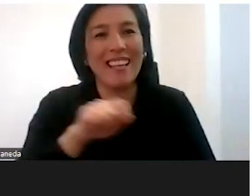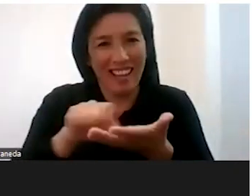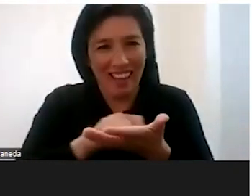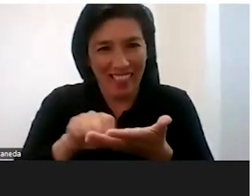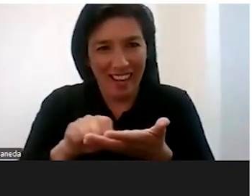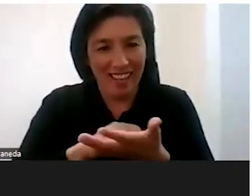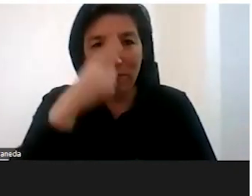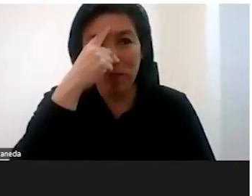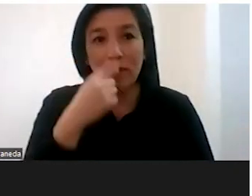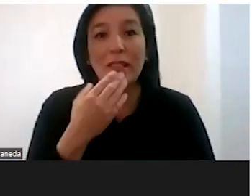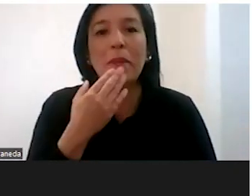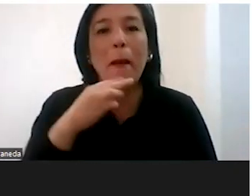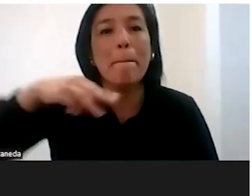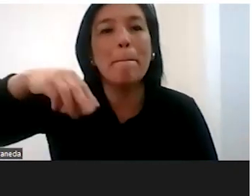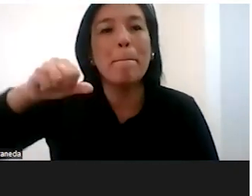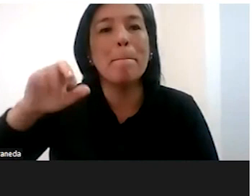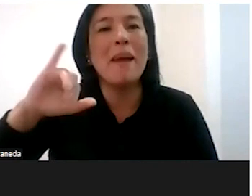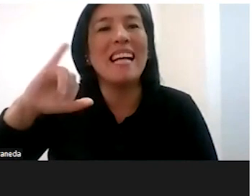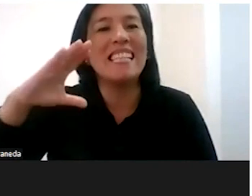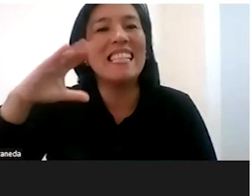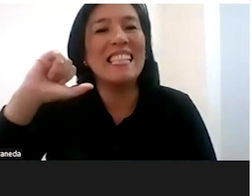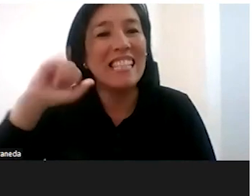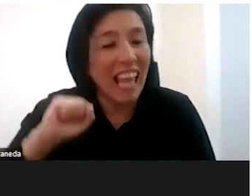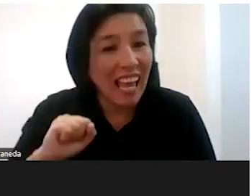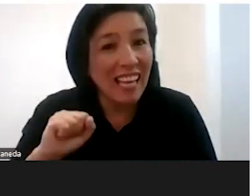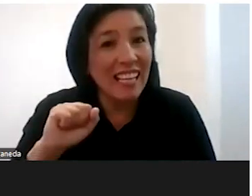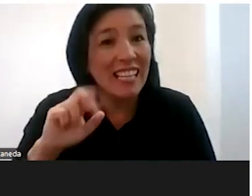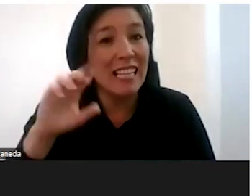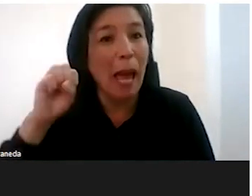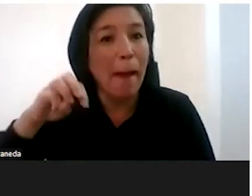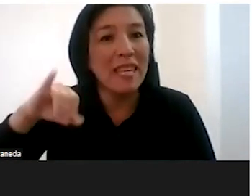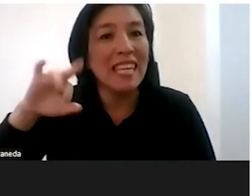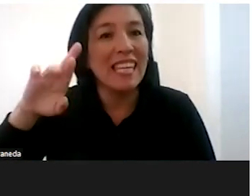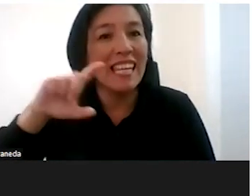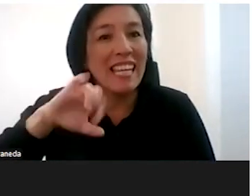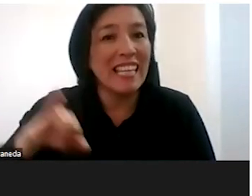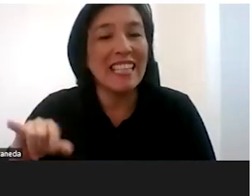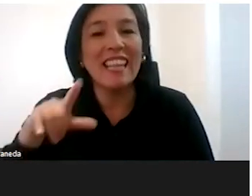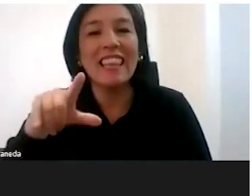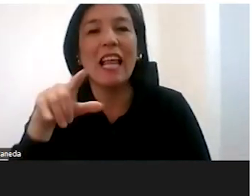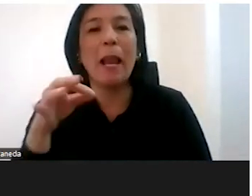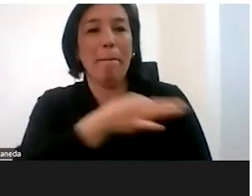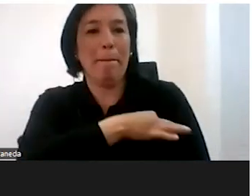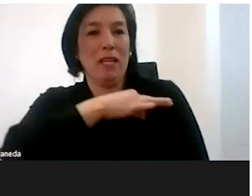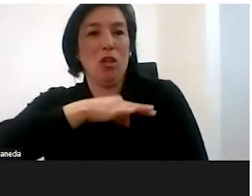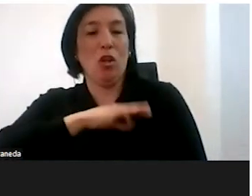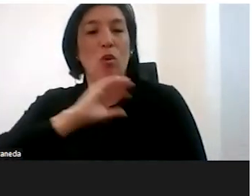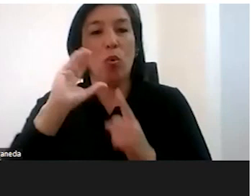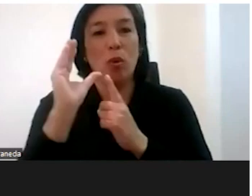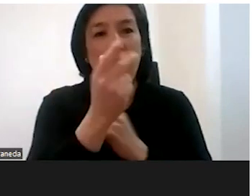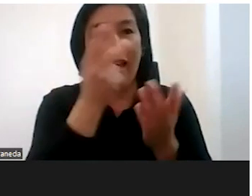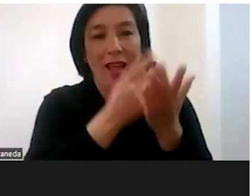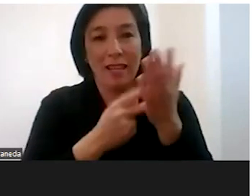y Marcia Ramírez, que es de la unidad de convenios del Ministerio de las Culturas, las Artes y el Patrimonio.